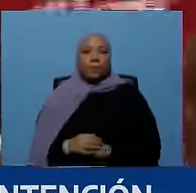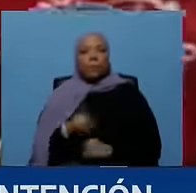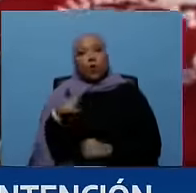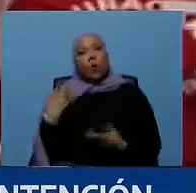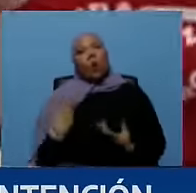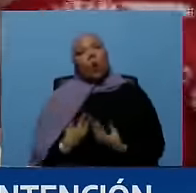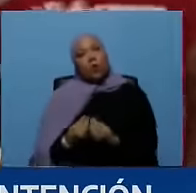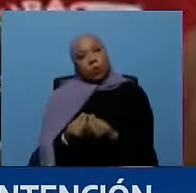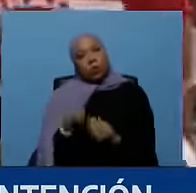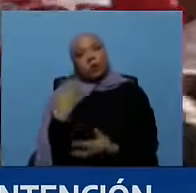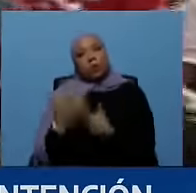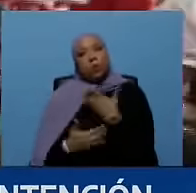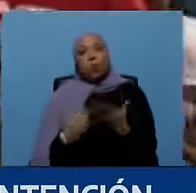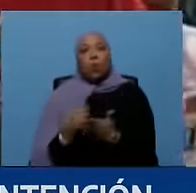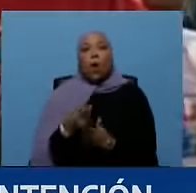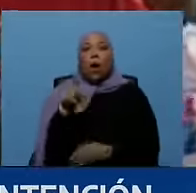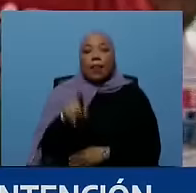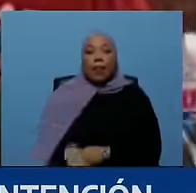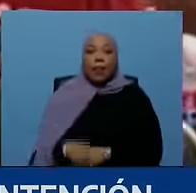ustedes. Mira, llegaron.